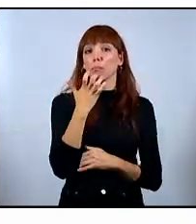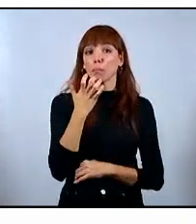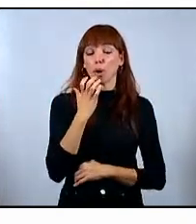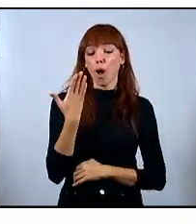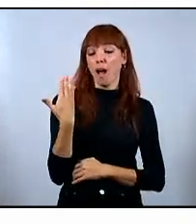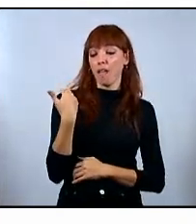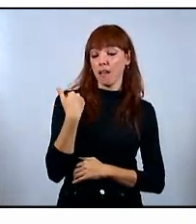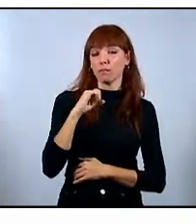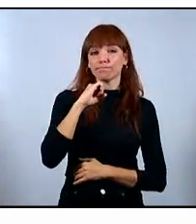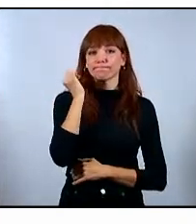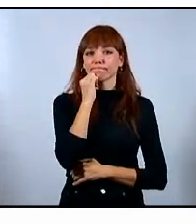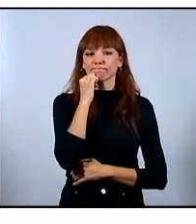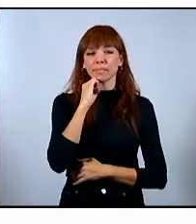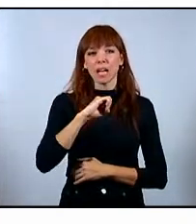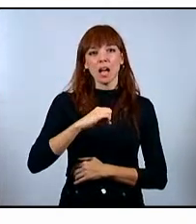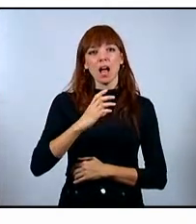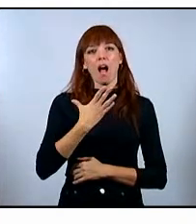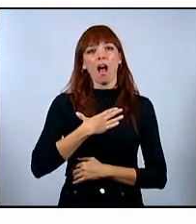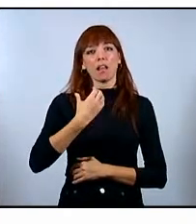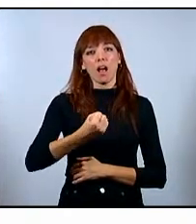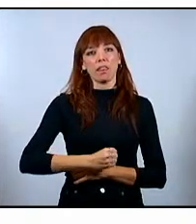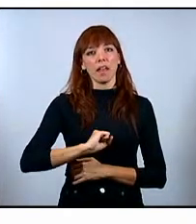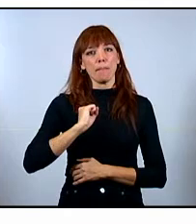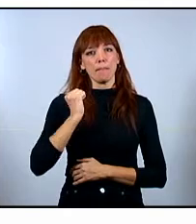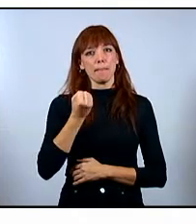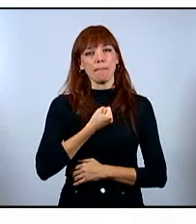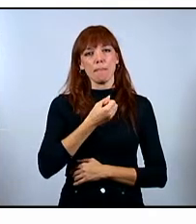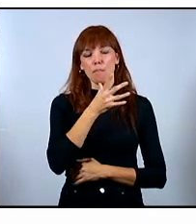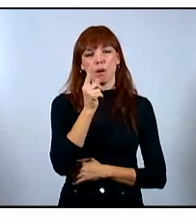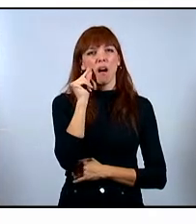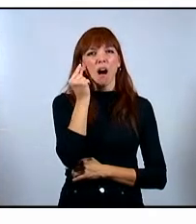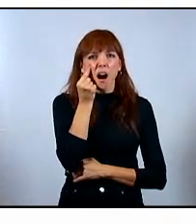de que el alcalde se había enterado por redes sociales